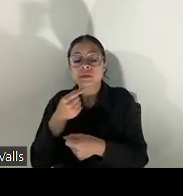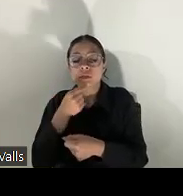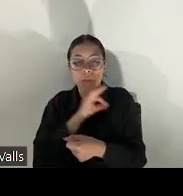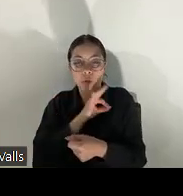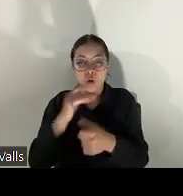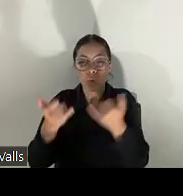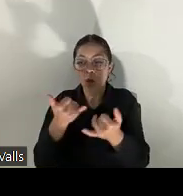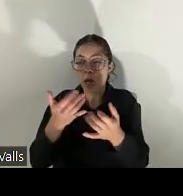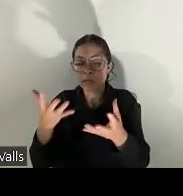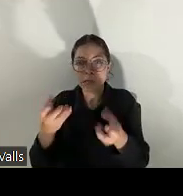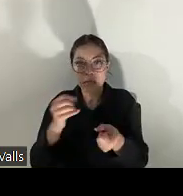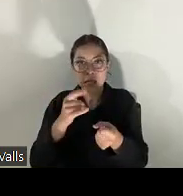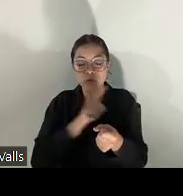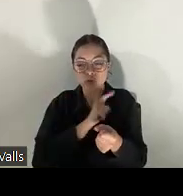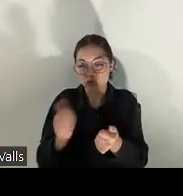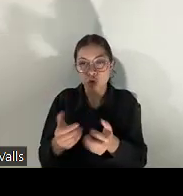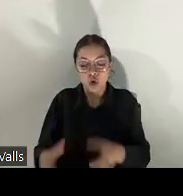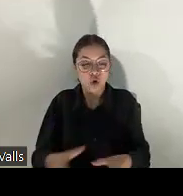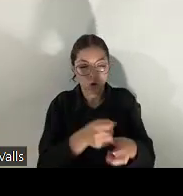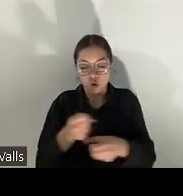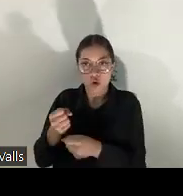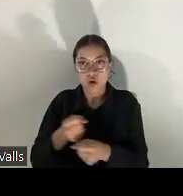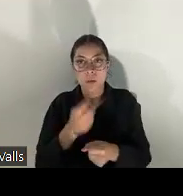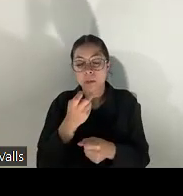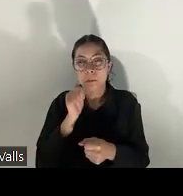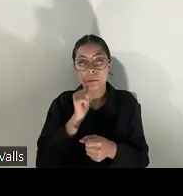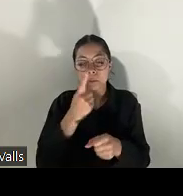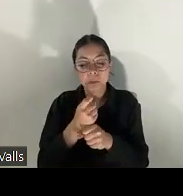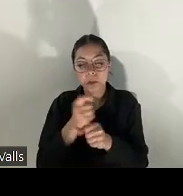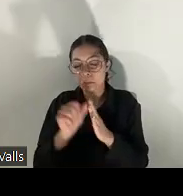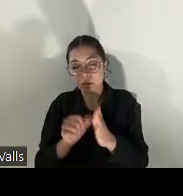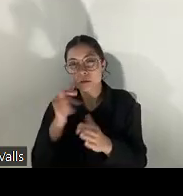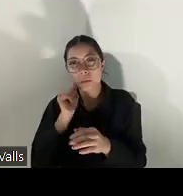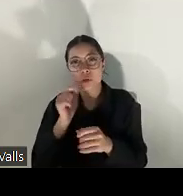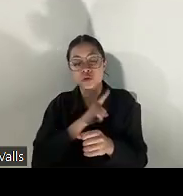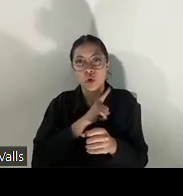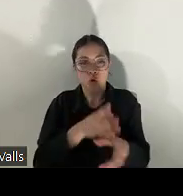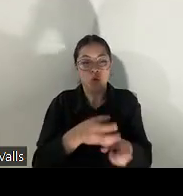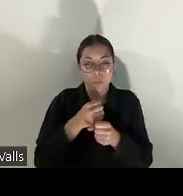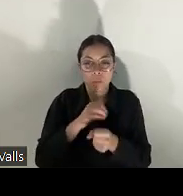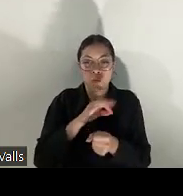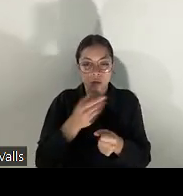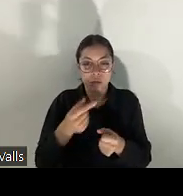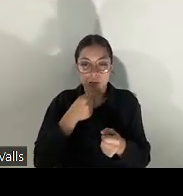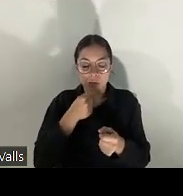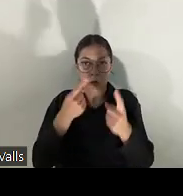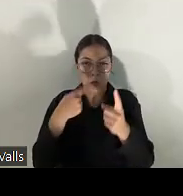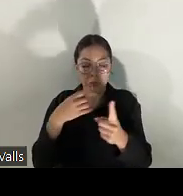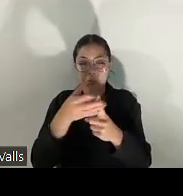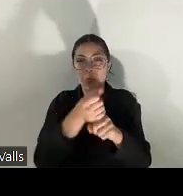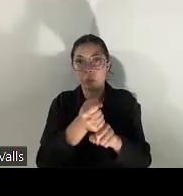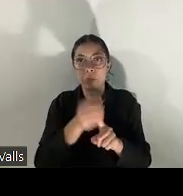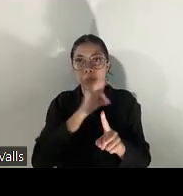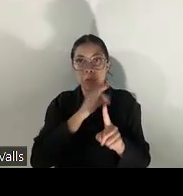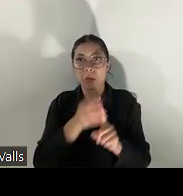el objeto. En principio, en los primeros meses la presión es excelente, podemos tomar al niño con nuestro dedo y casi que